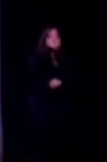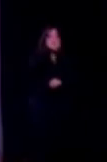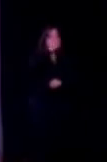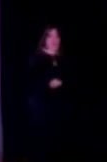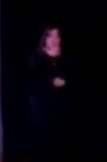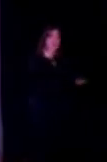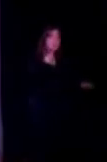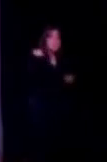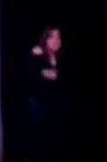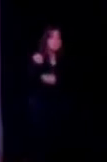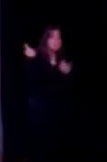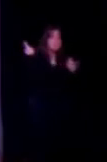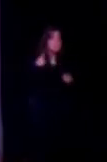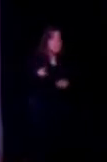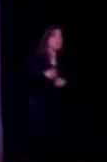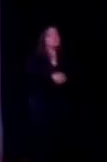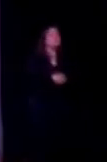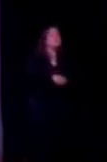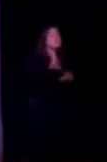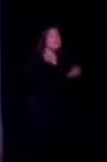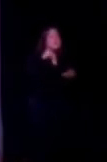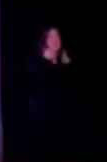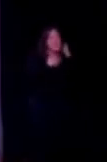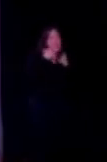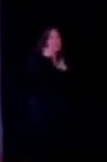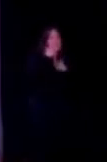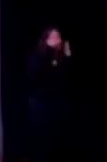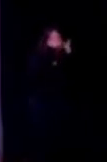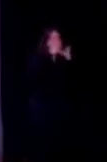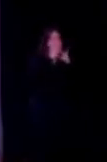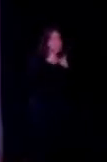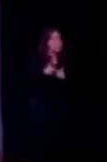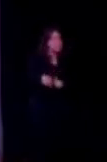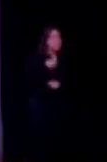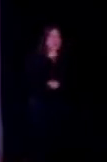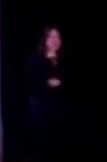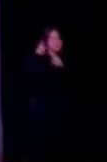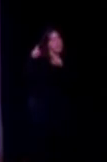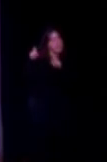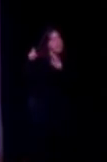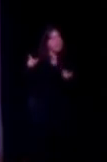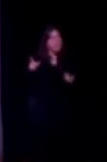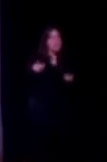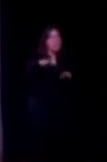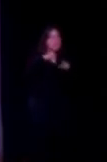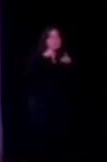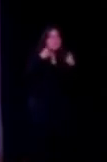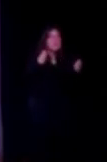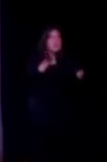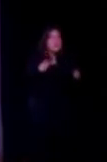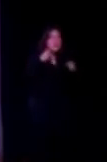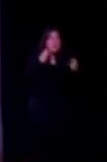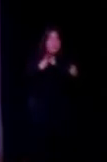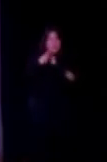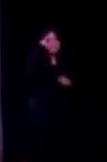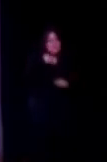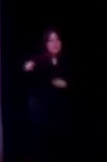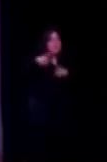aprender a sumar. ¿Cómo? Pues vamos a hacer con el procedimiento que tenemos. ¿Por qué? Porque tiene que aprender a sumar. ¿Para qué? Pues para que sepa sumar. Y eso es muy